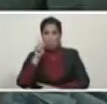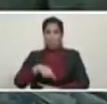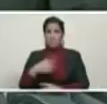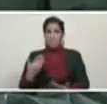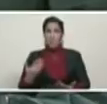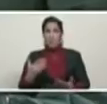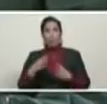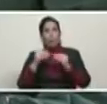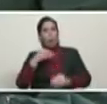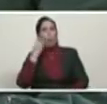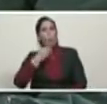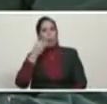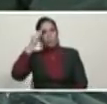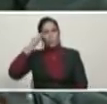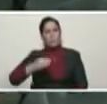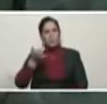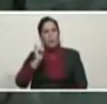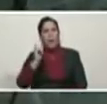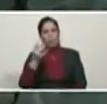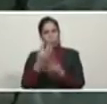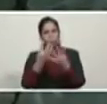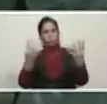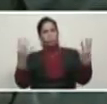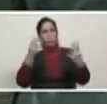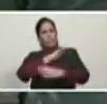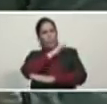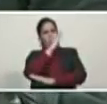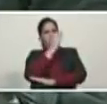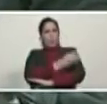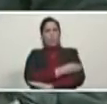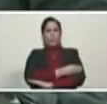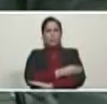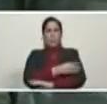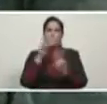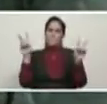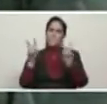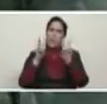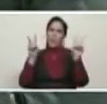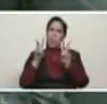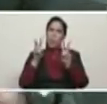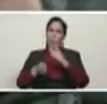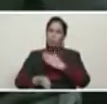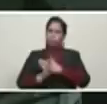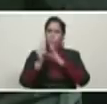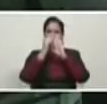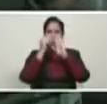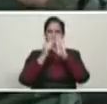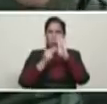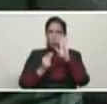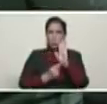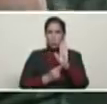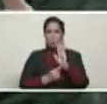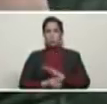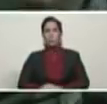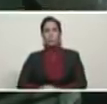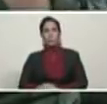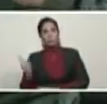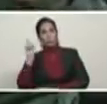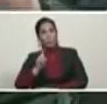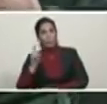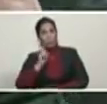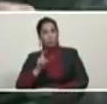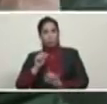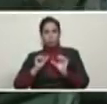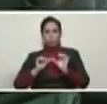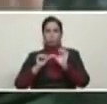la juventud militar, vemos una Fuerza Armada que está fortalecida en sus valores, en sus convicciones, en su necesidad de